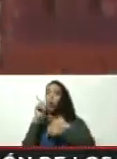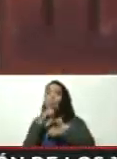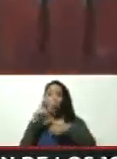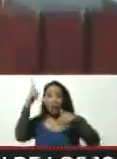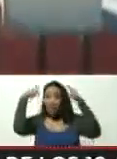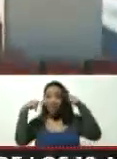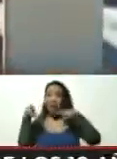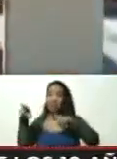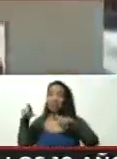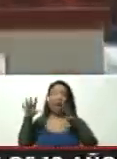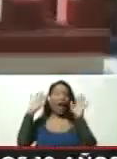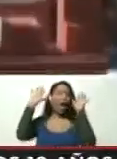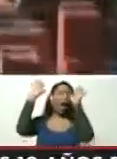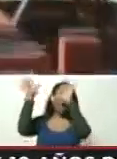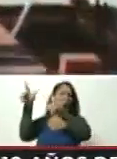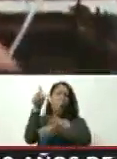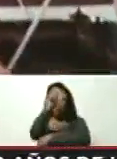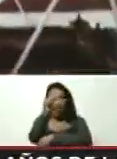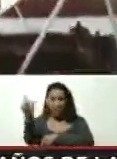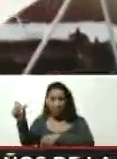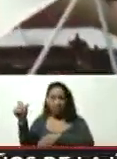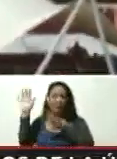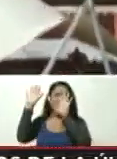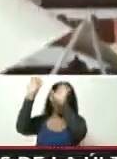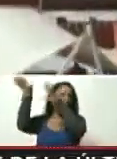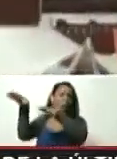no duran una semana.